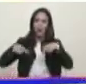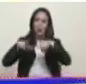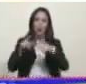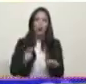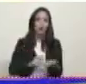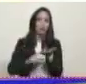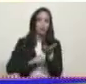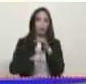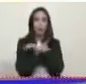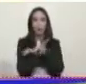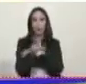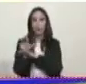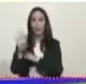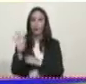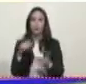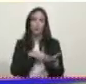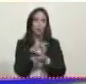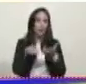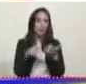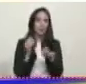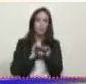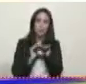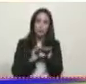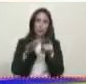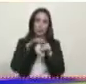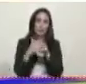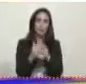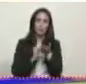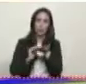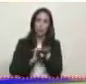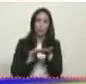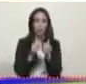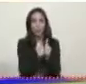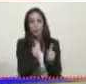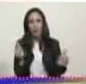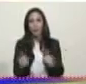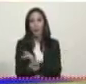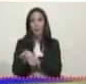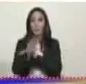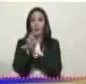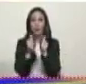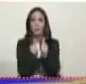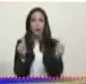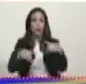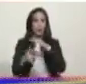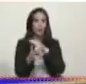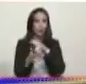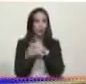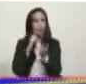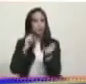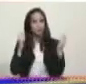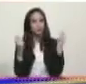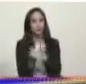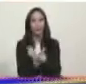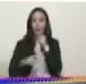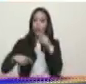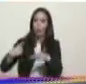uno, dos, tres, cuatro problemas y vamos independizando nuestro país tecnológicamente, todos los